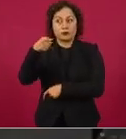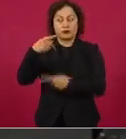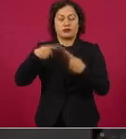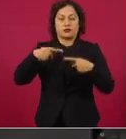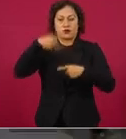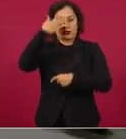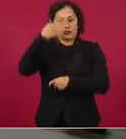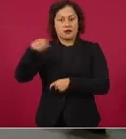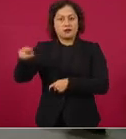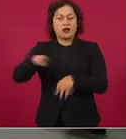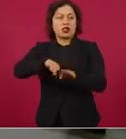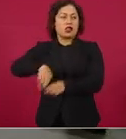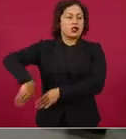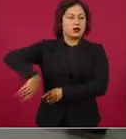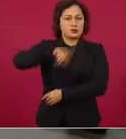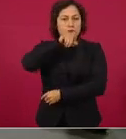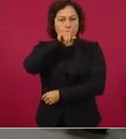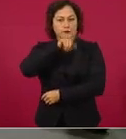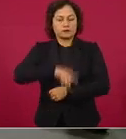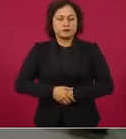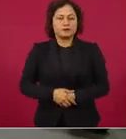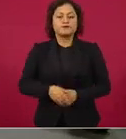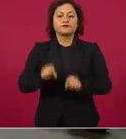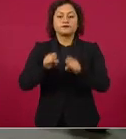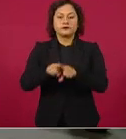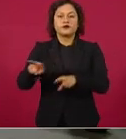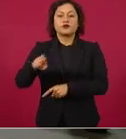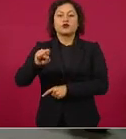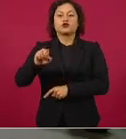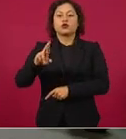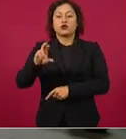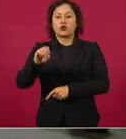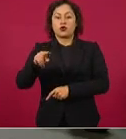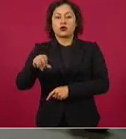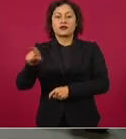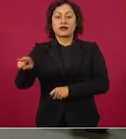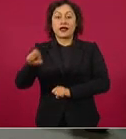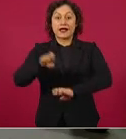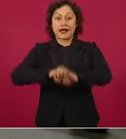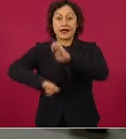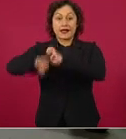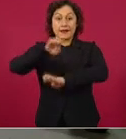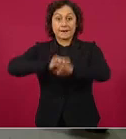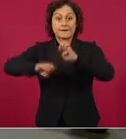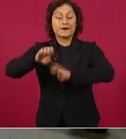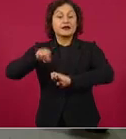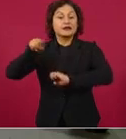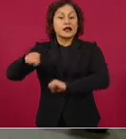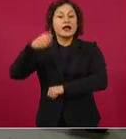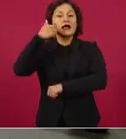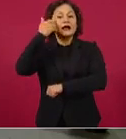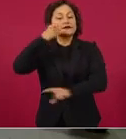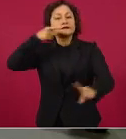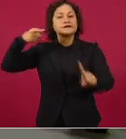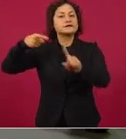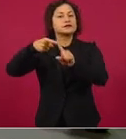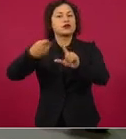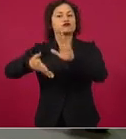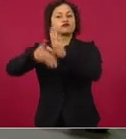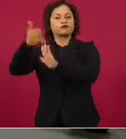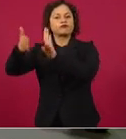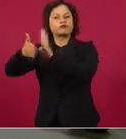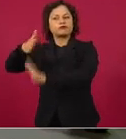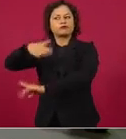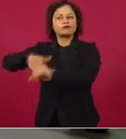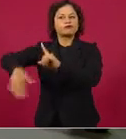caso también del río Los Horcones, en donde una empresa insiste en construir una hidroeléctrica que en estos momentos